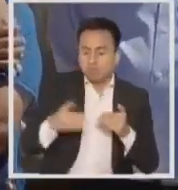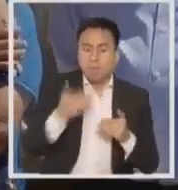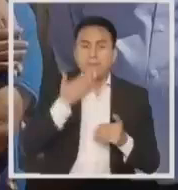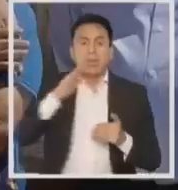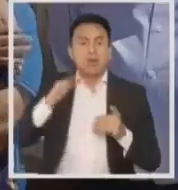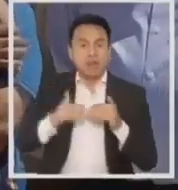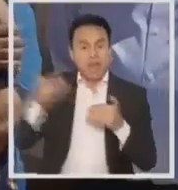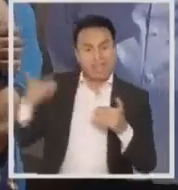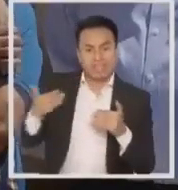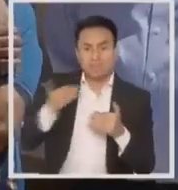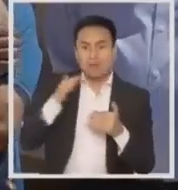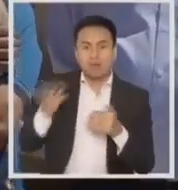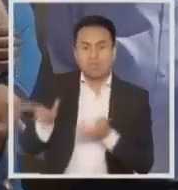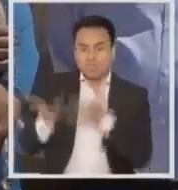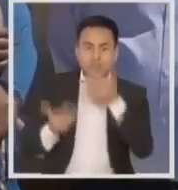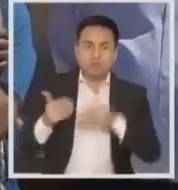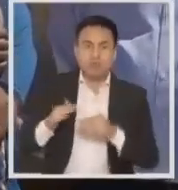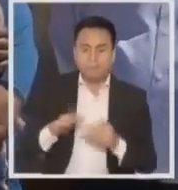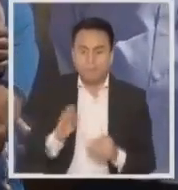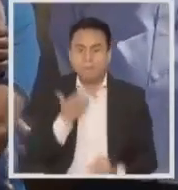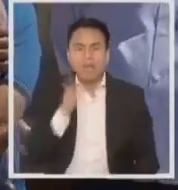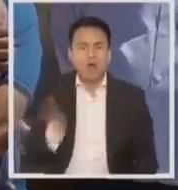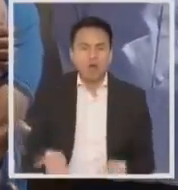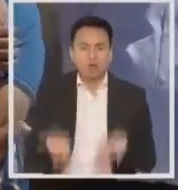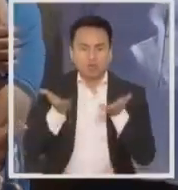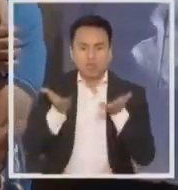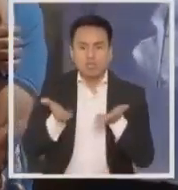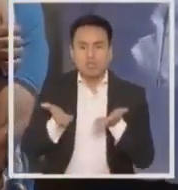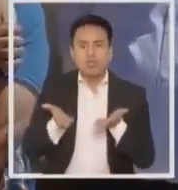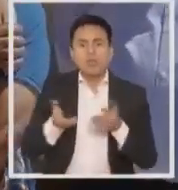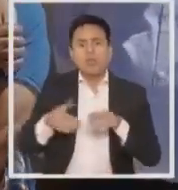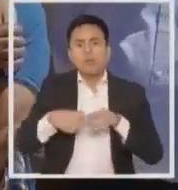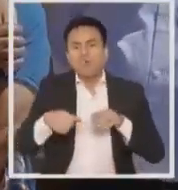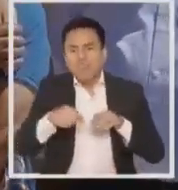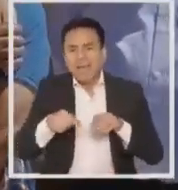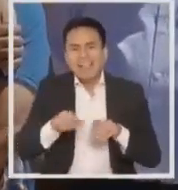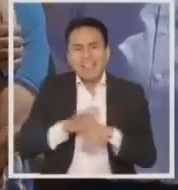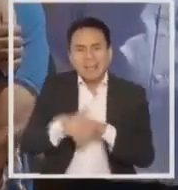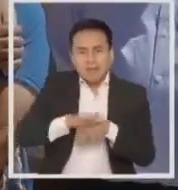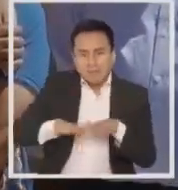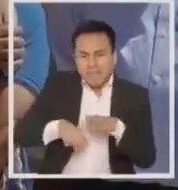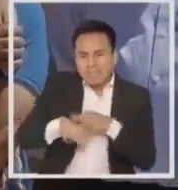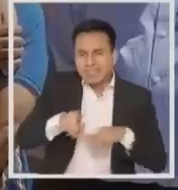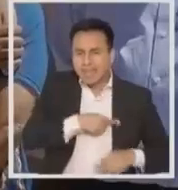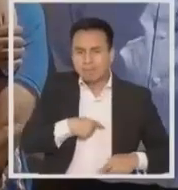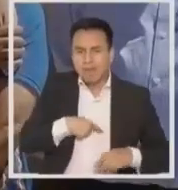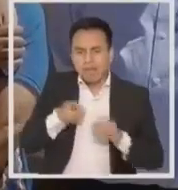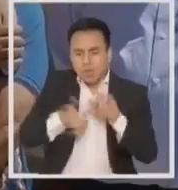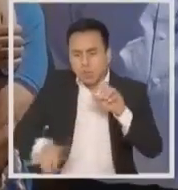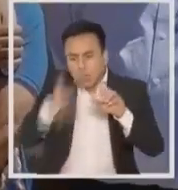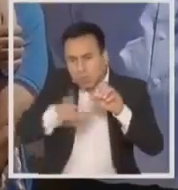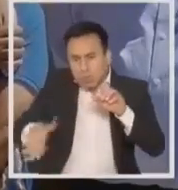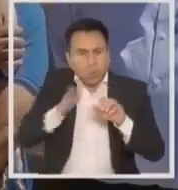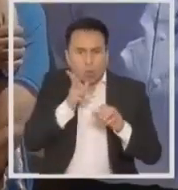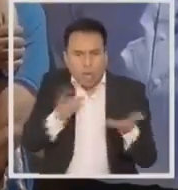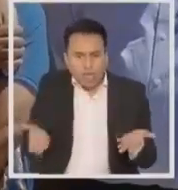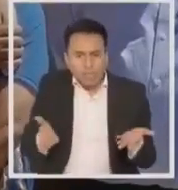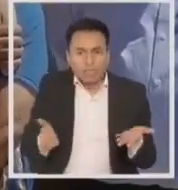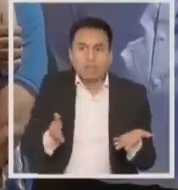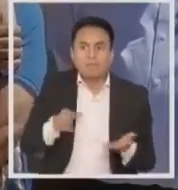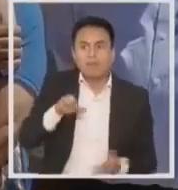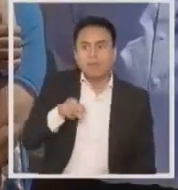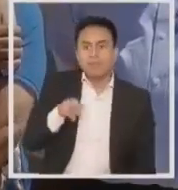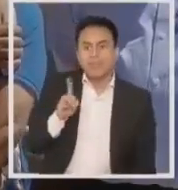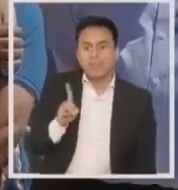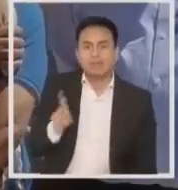de lo que estábamos antes del incendio. Me decían, por ejemplo, en Punta Lavapiés, ¿no tiene el alcantarillado? No, muy bien. Vamos a sacar el